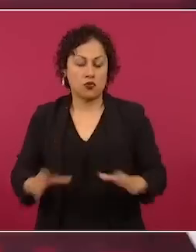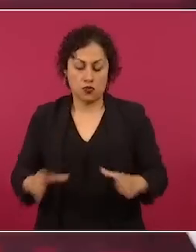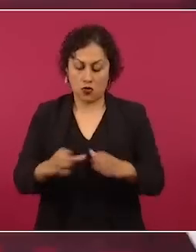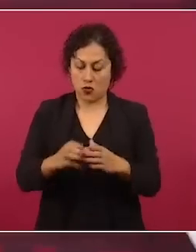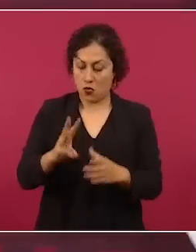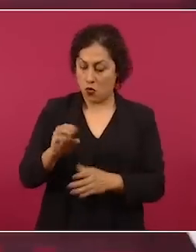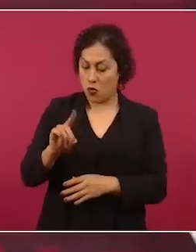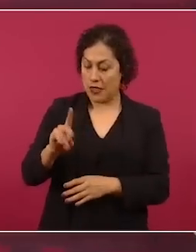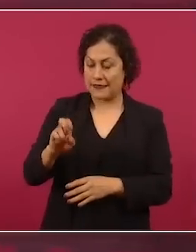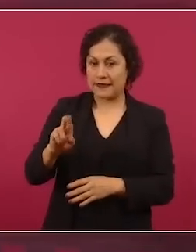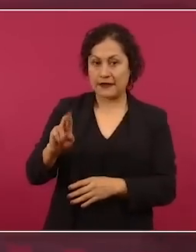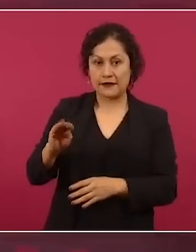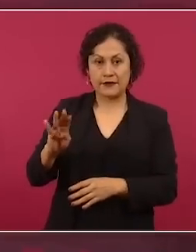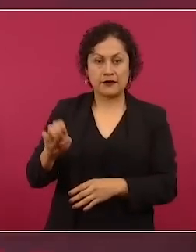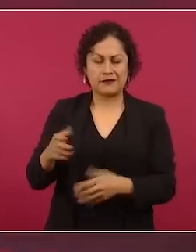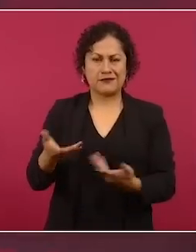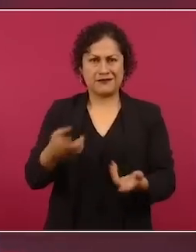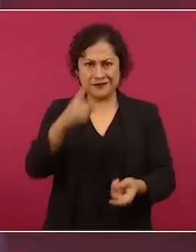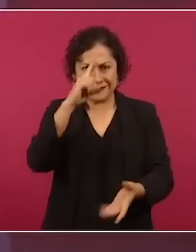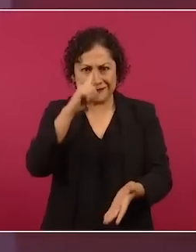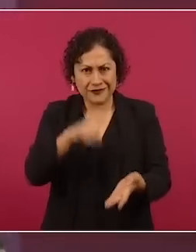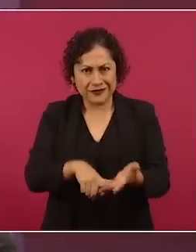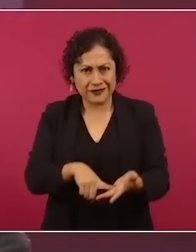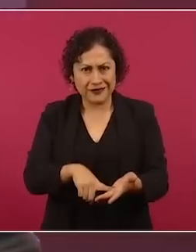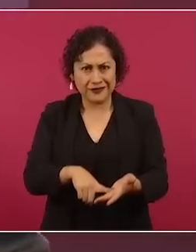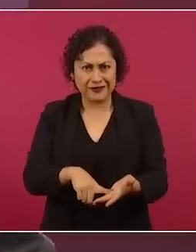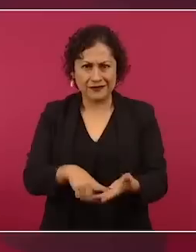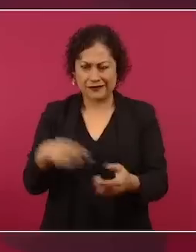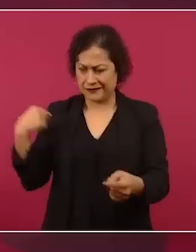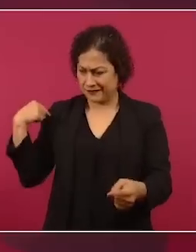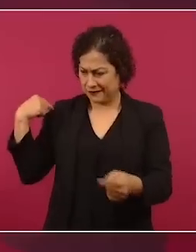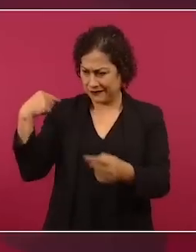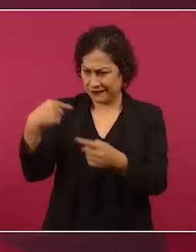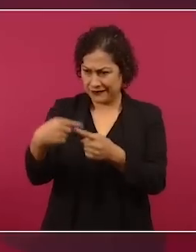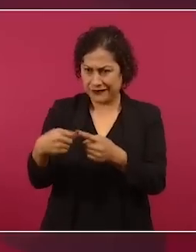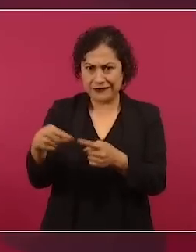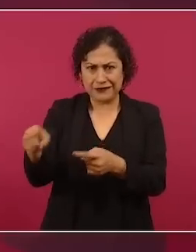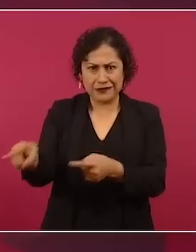imagínense en cuántos fraudes ha participado